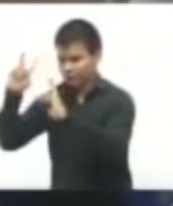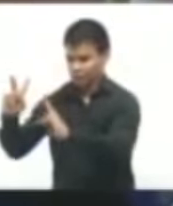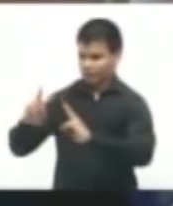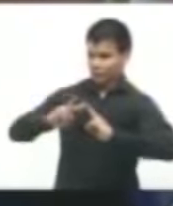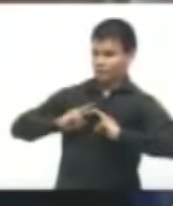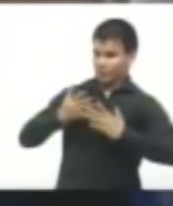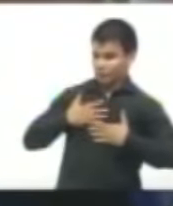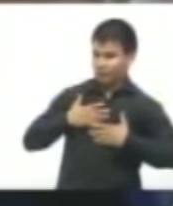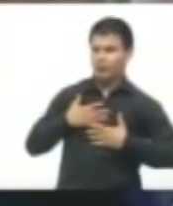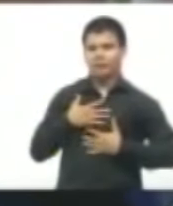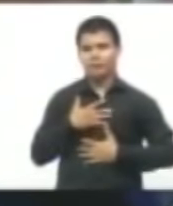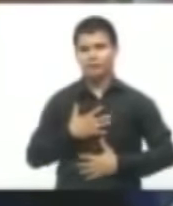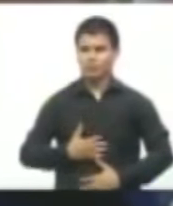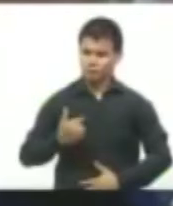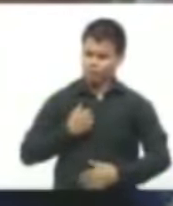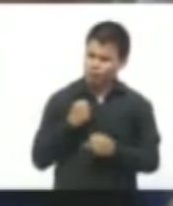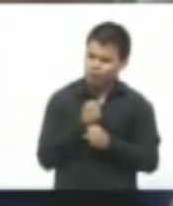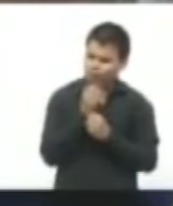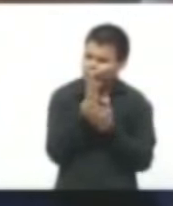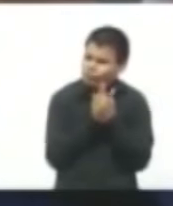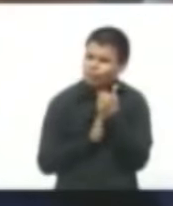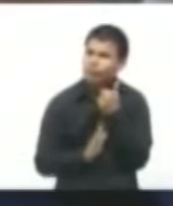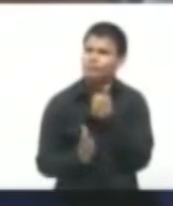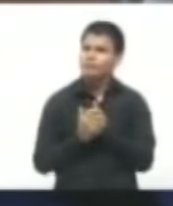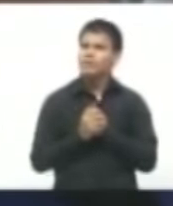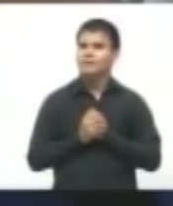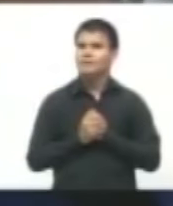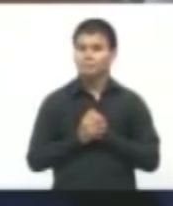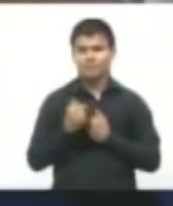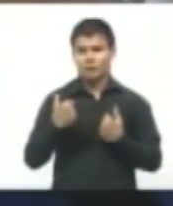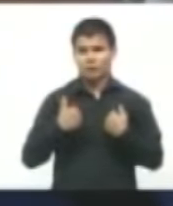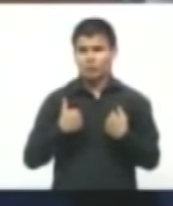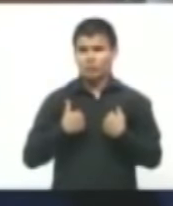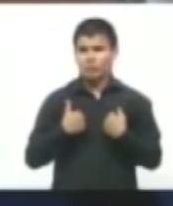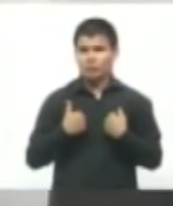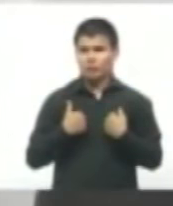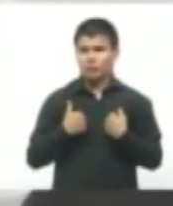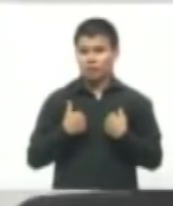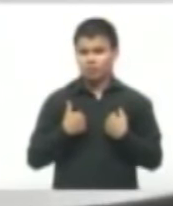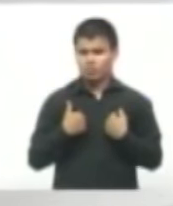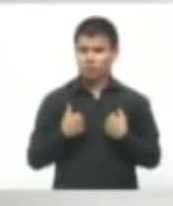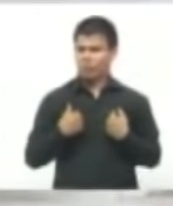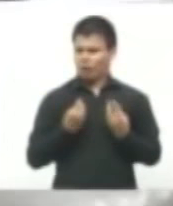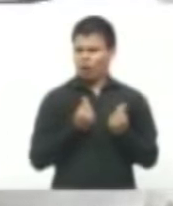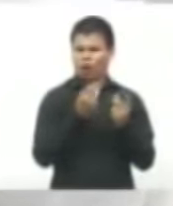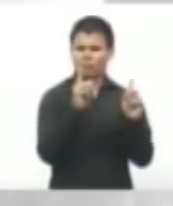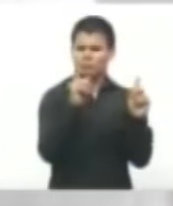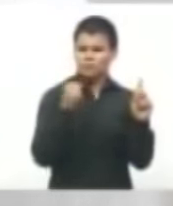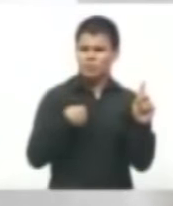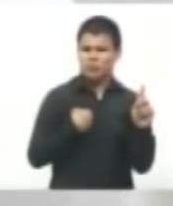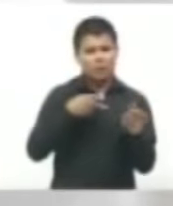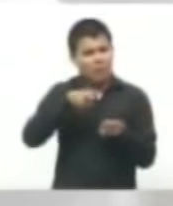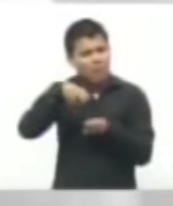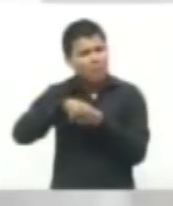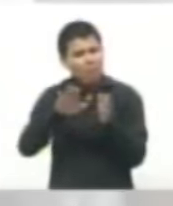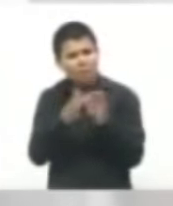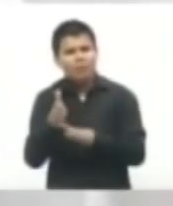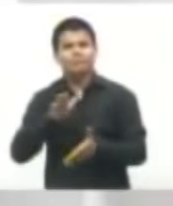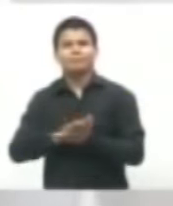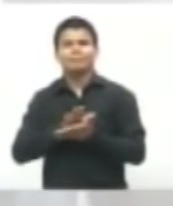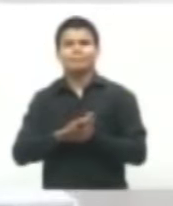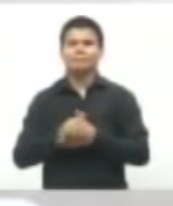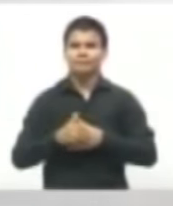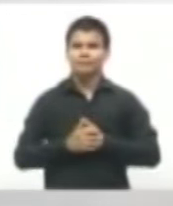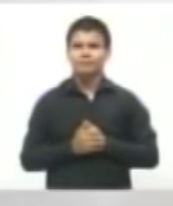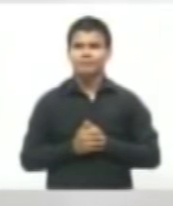trabajador humilde como yo. Nada tengo, nada me llevo. Por su parte, el rector Juan José Acosta expresó que todos